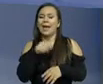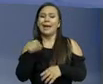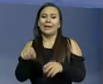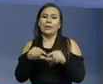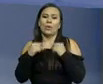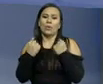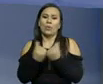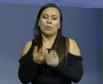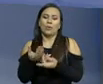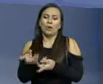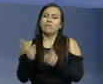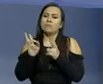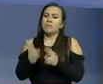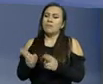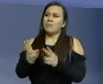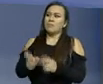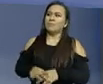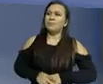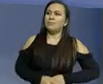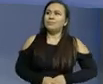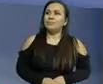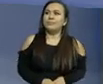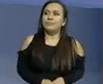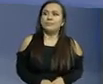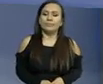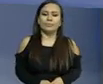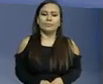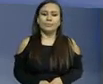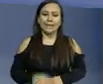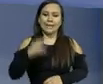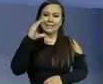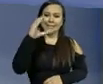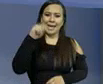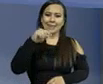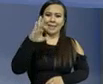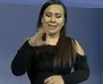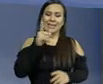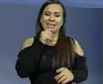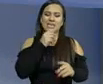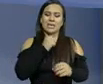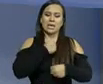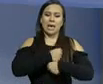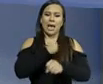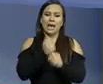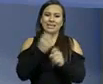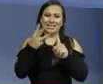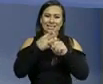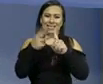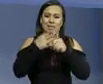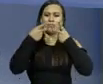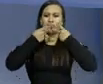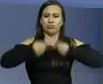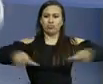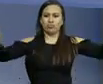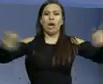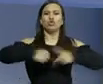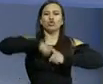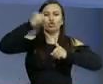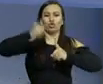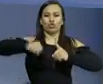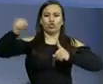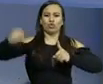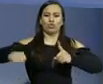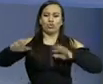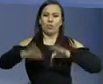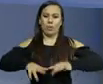constante parecería de que el cnt quien quiso el proceso de entrega de información a través